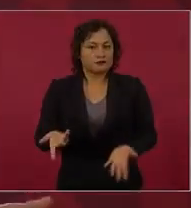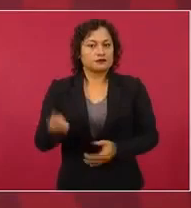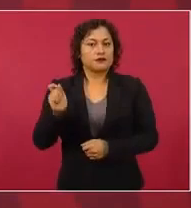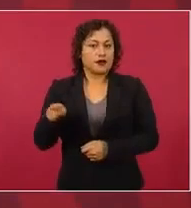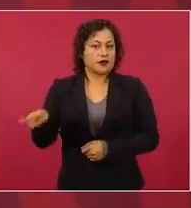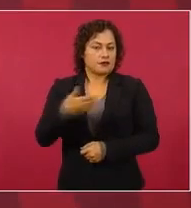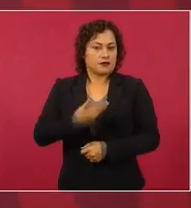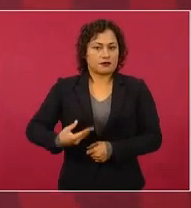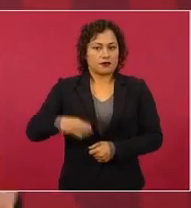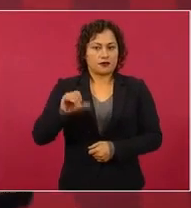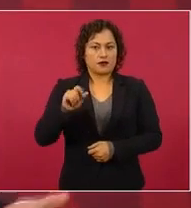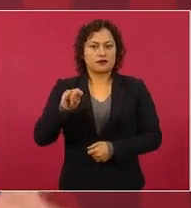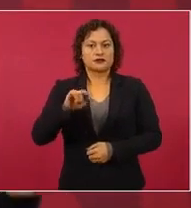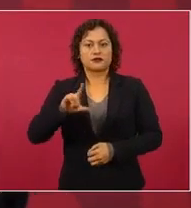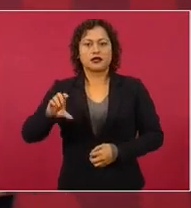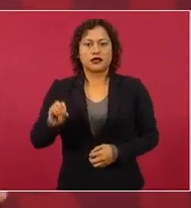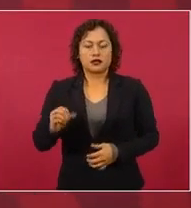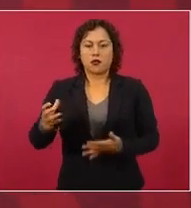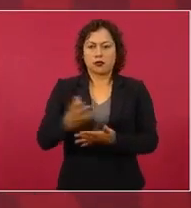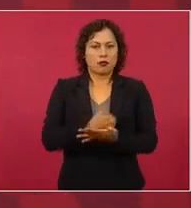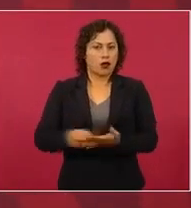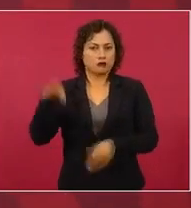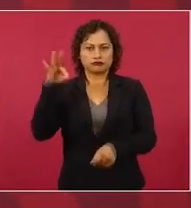de Castillo, así lo decidieron